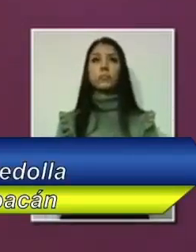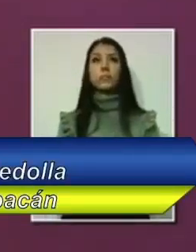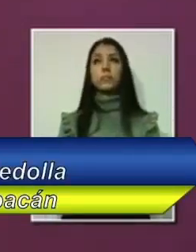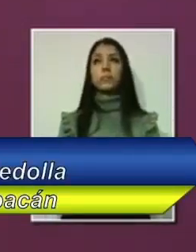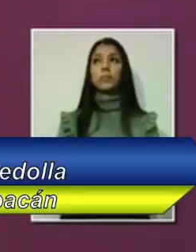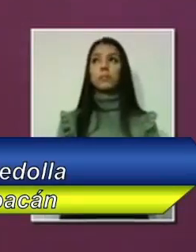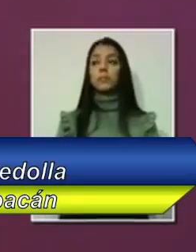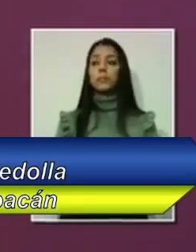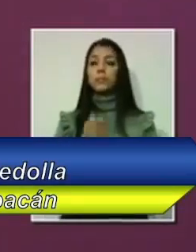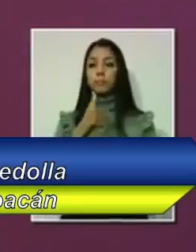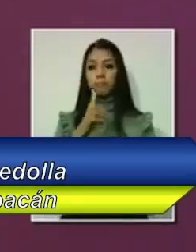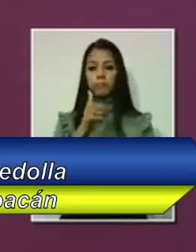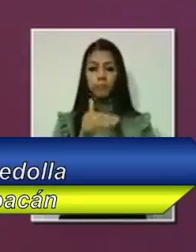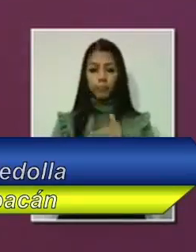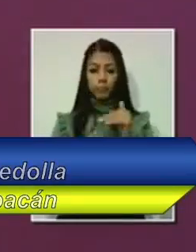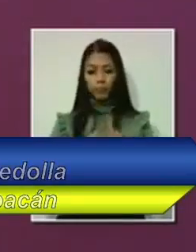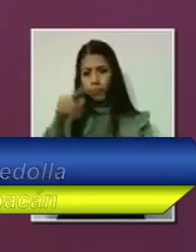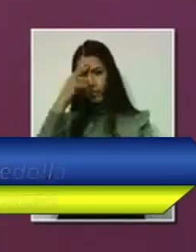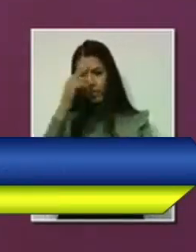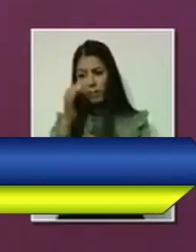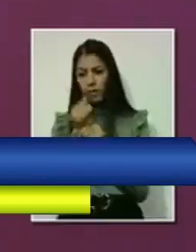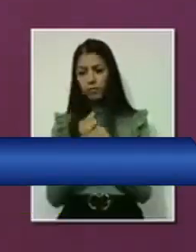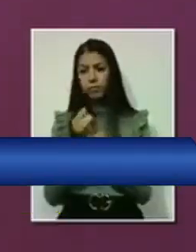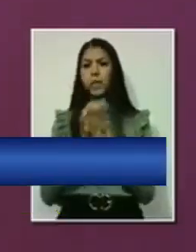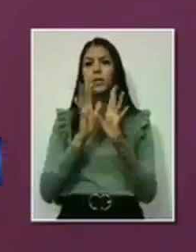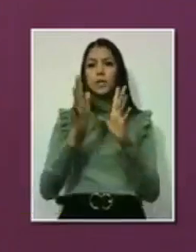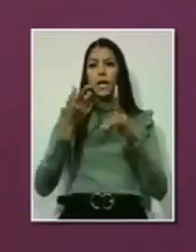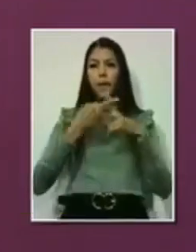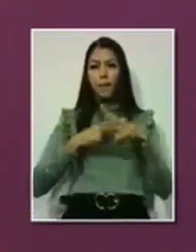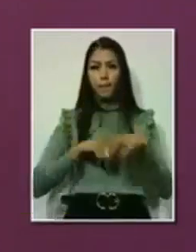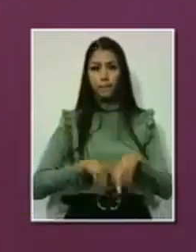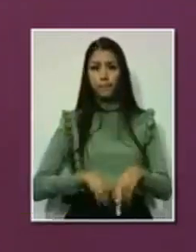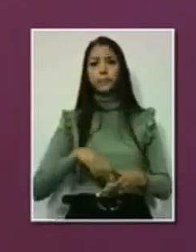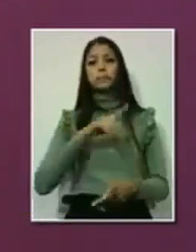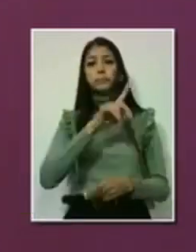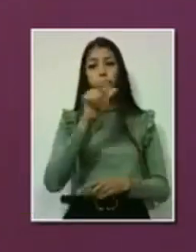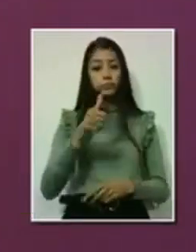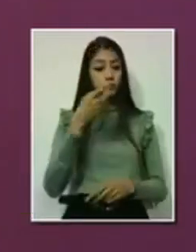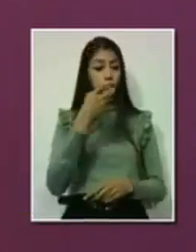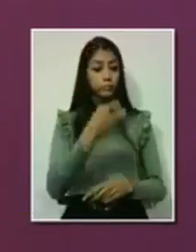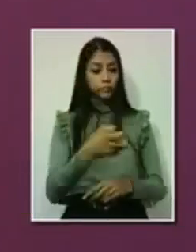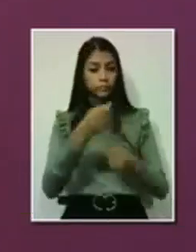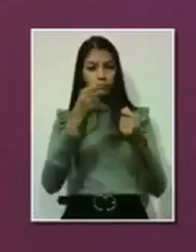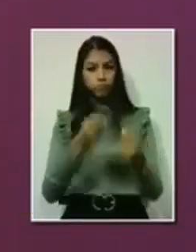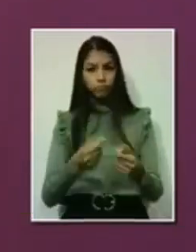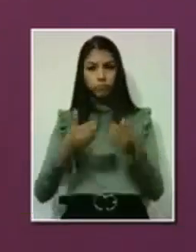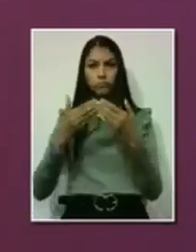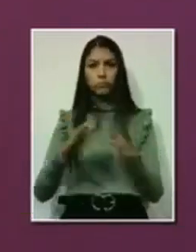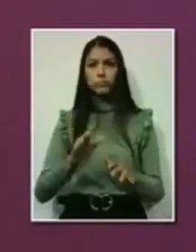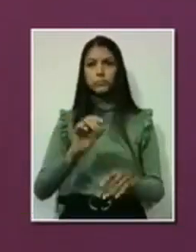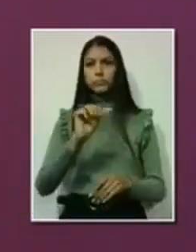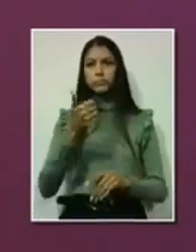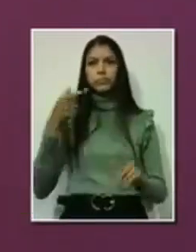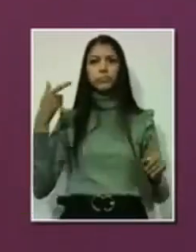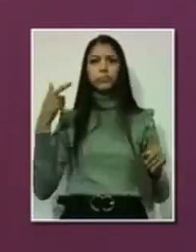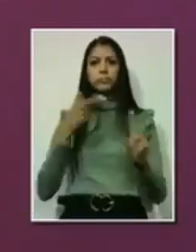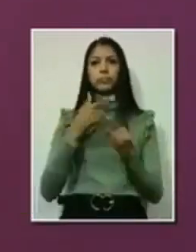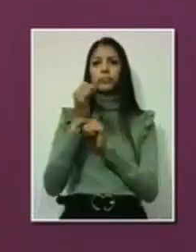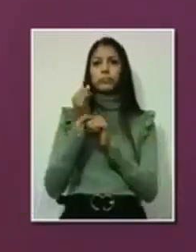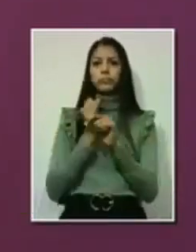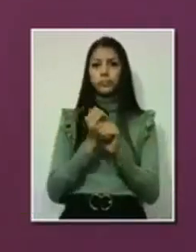el primer paso de la carpeta de investigación que ya se abrió. A partir de ahí seguramente se abrirán otras líneas